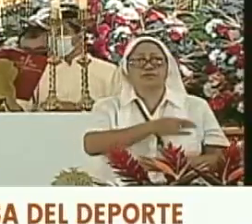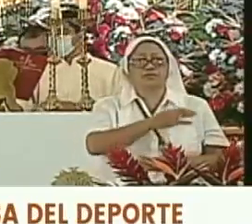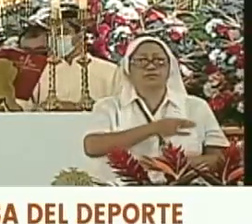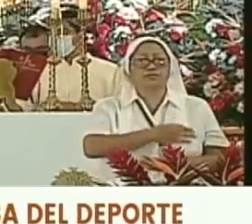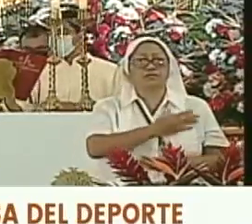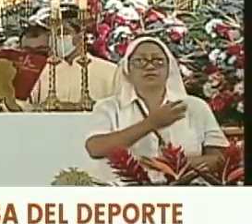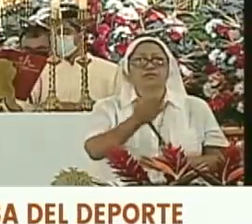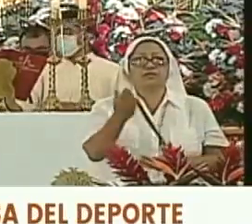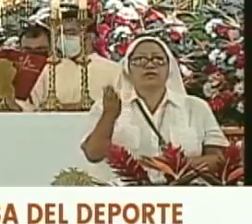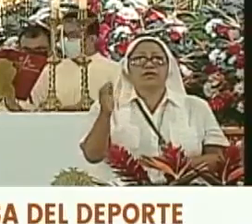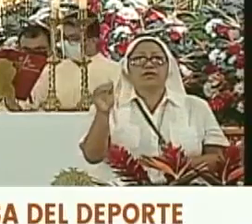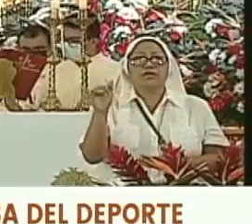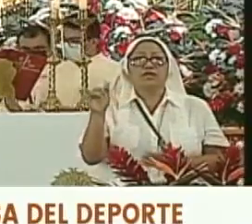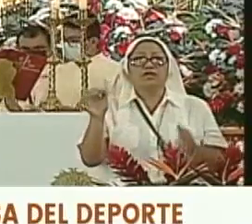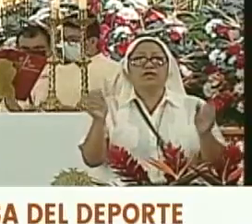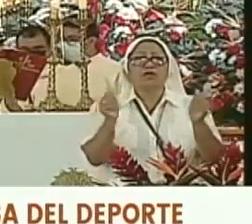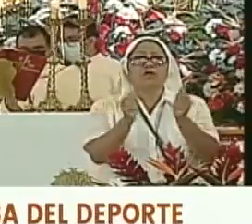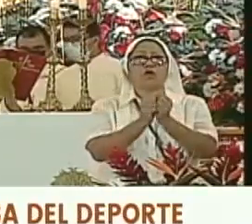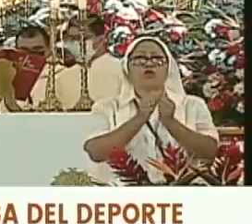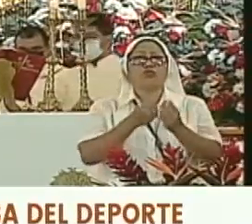esté con ustedes